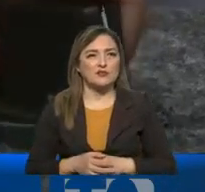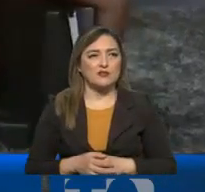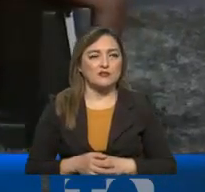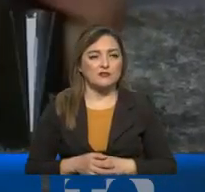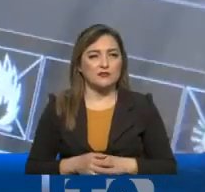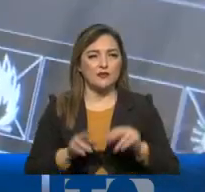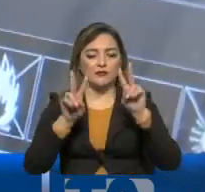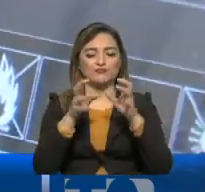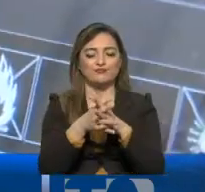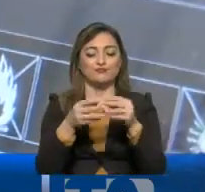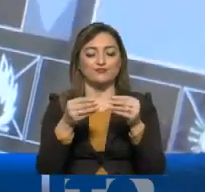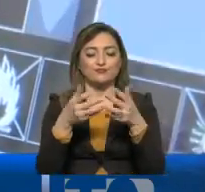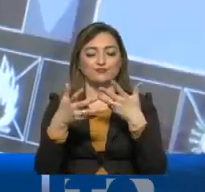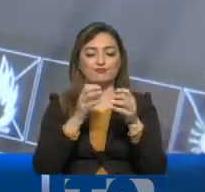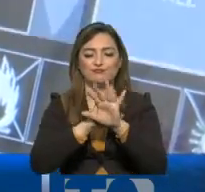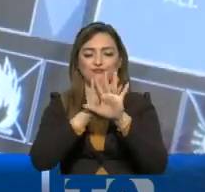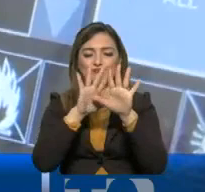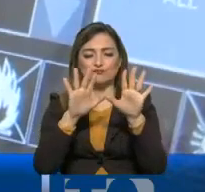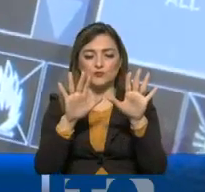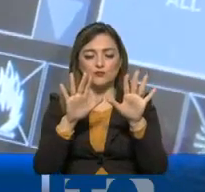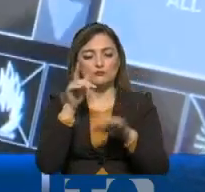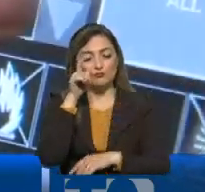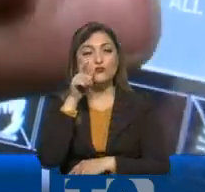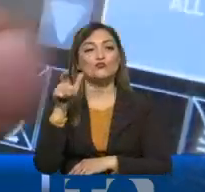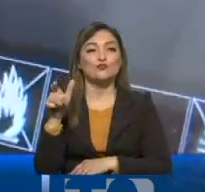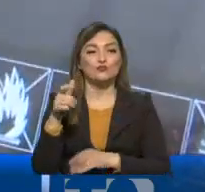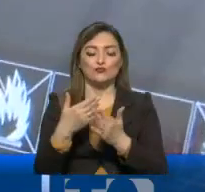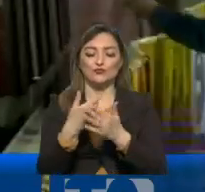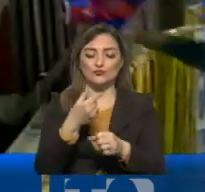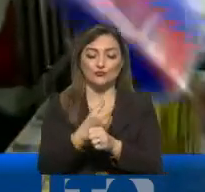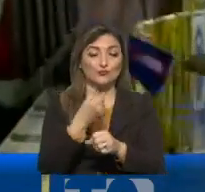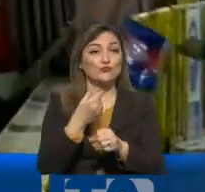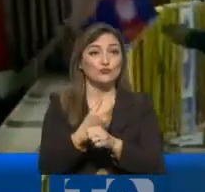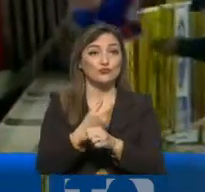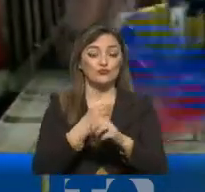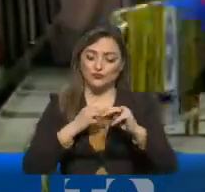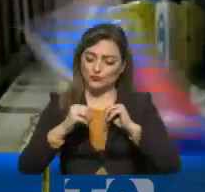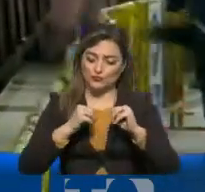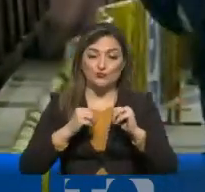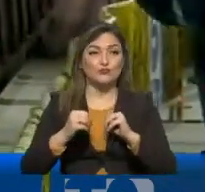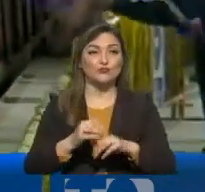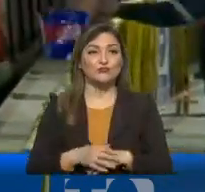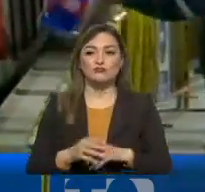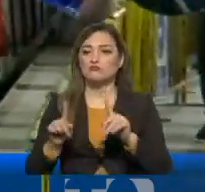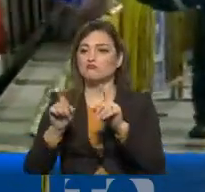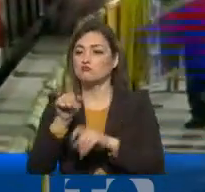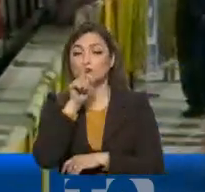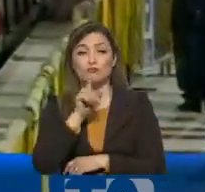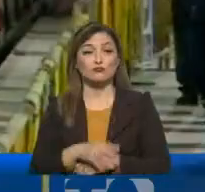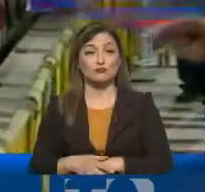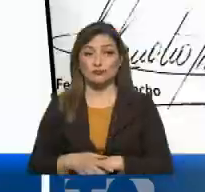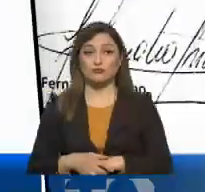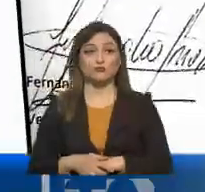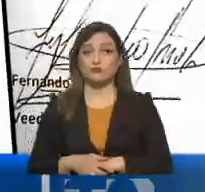temas deben ser resueltos y transparentados según la veeduría por el nuevo gerente del Metro de Quito, quien no quiso pronunciarse porque no